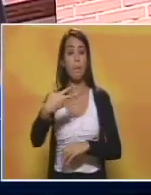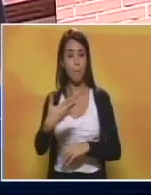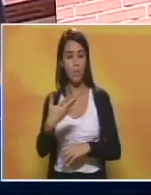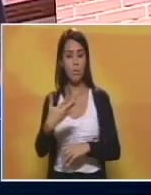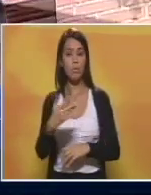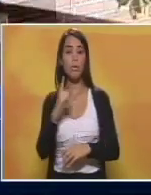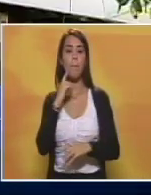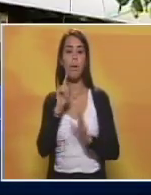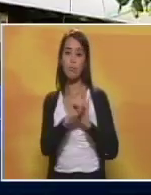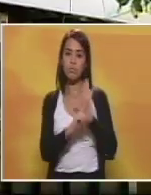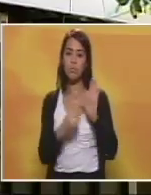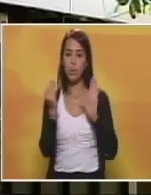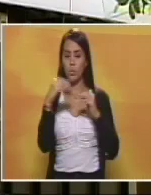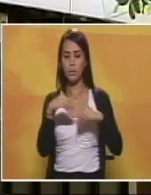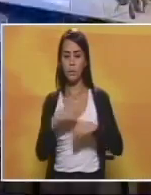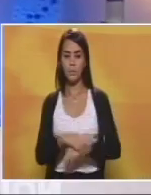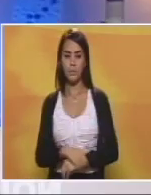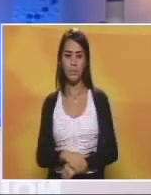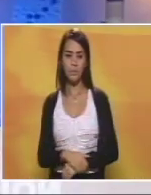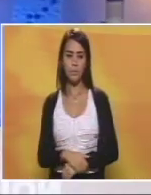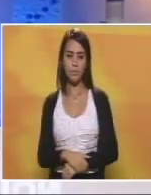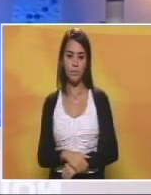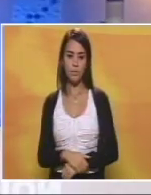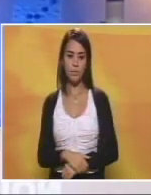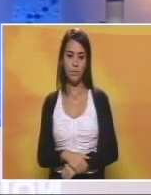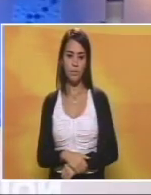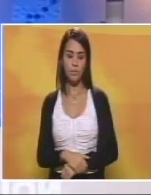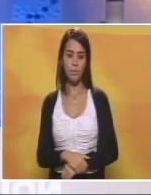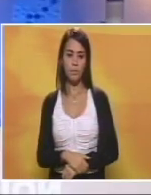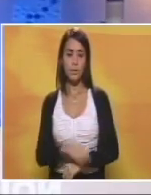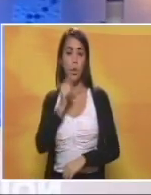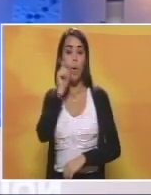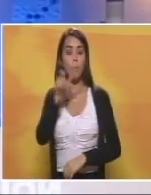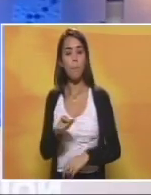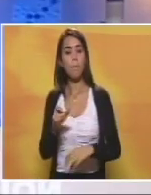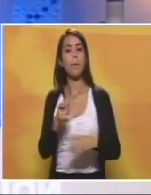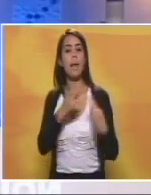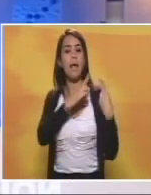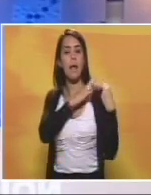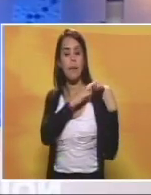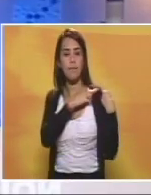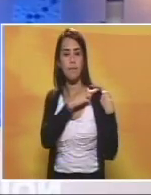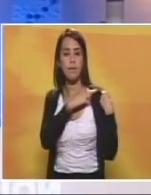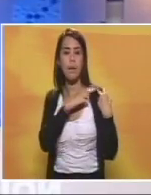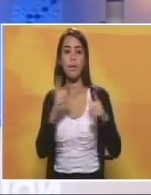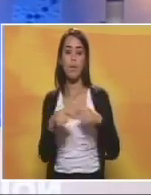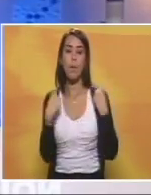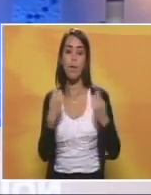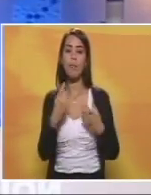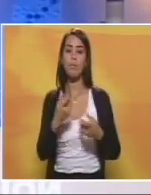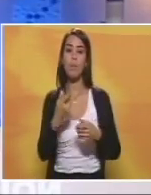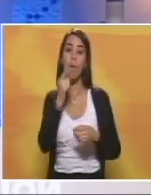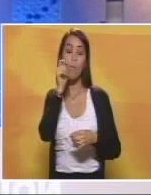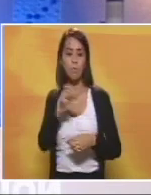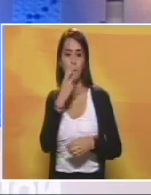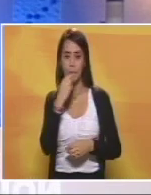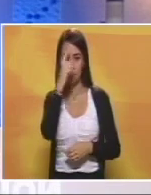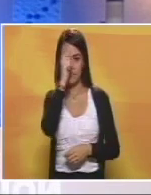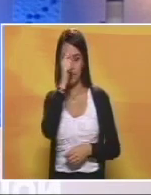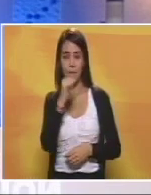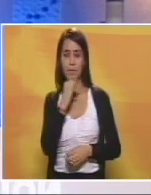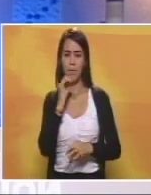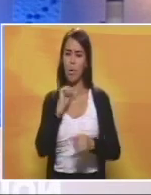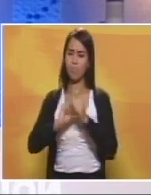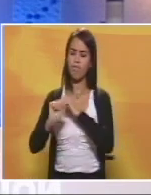oponerse a la medida acordada claudio fermín jefe el comando de campaña del ex candidato presidencial henri falcón informó que